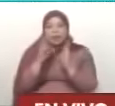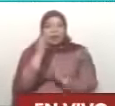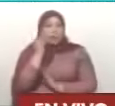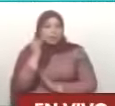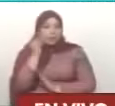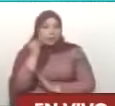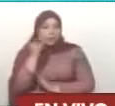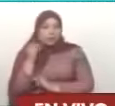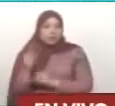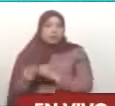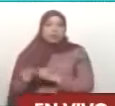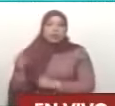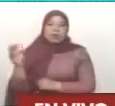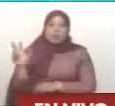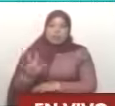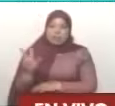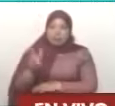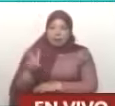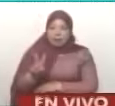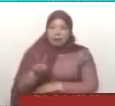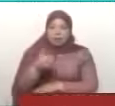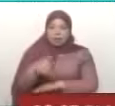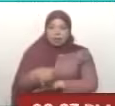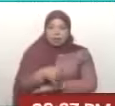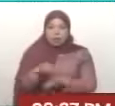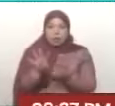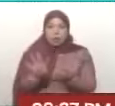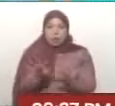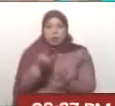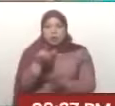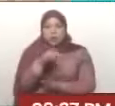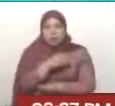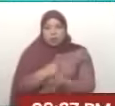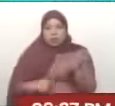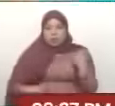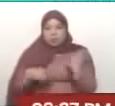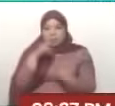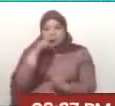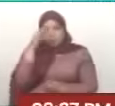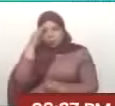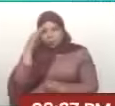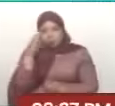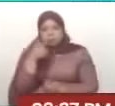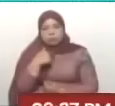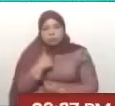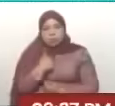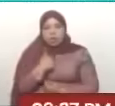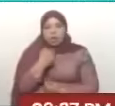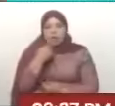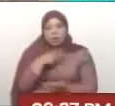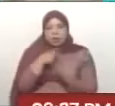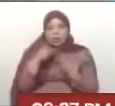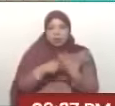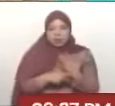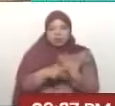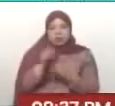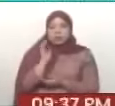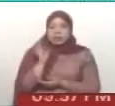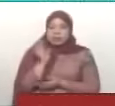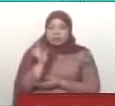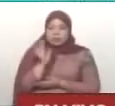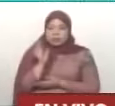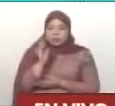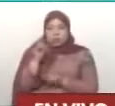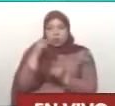en el Valle, en la calle 9, que usted la estuvo saludando, donde ya están los muchachos allá viendo el programa en el cineclub de